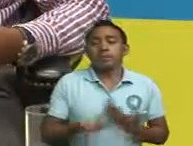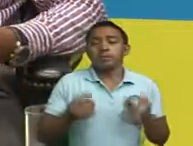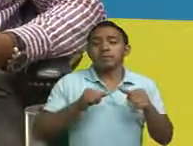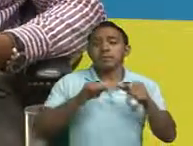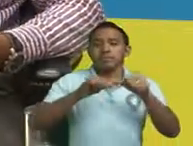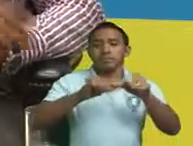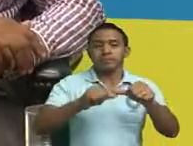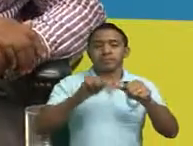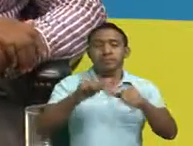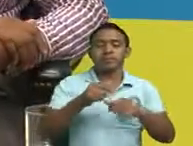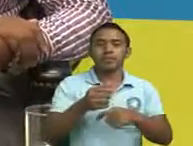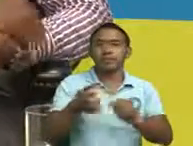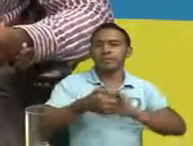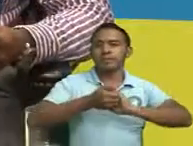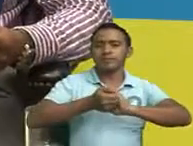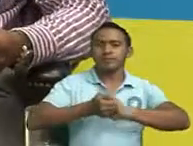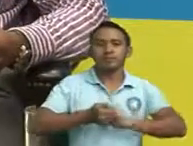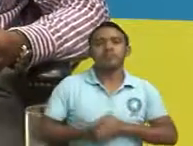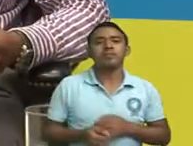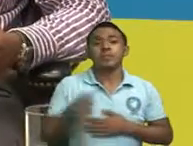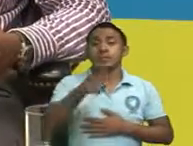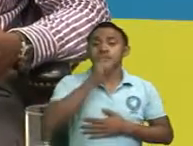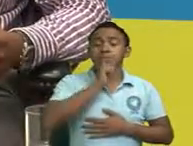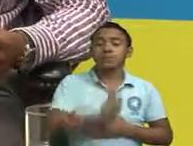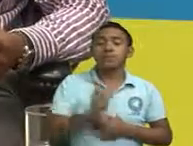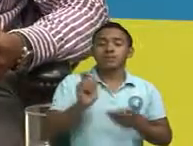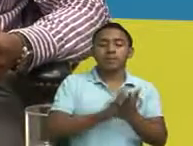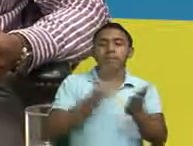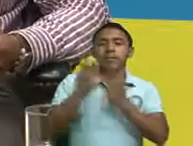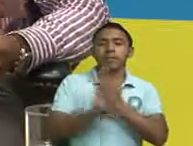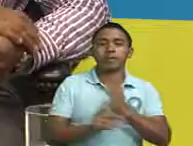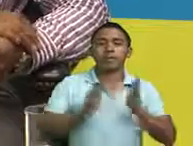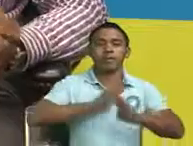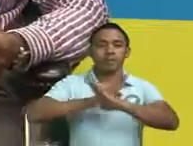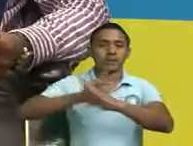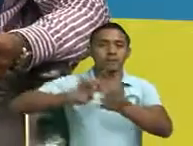Estamos de regreso, amigos televidentes, en su gustado programa Prevenir el Salud a través de la